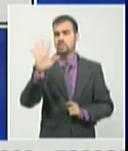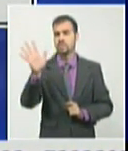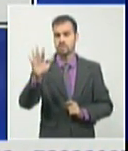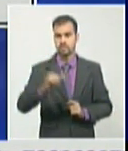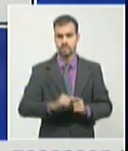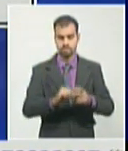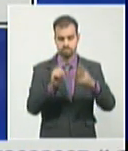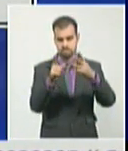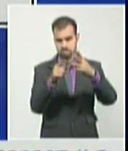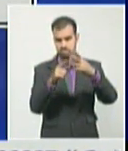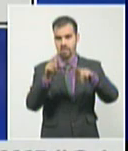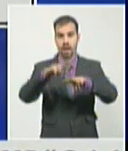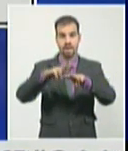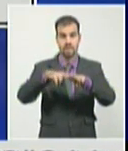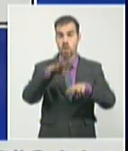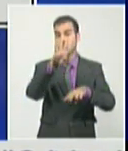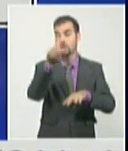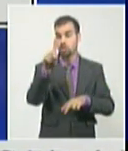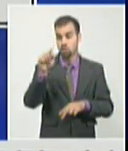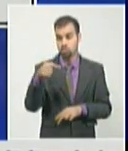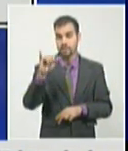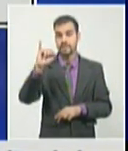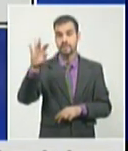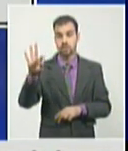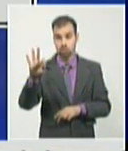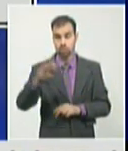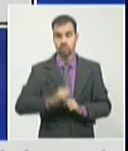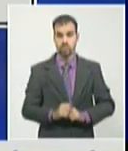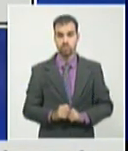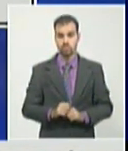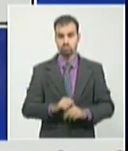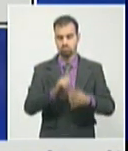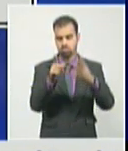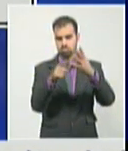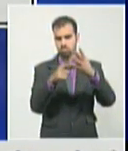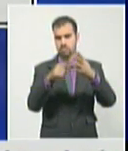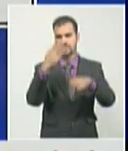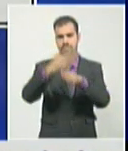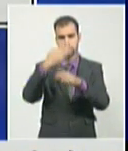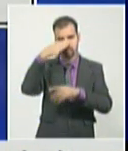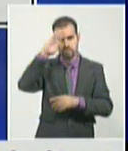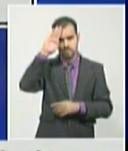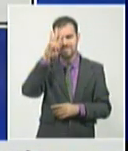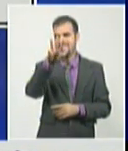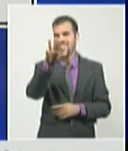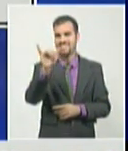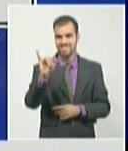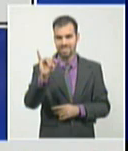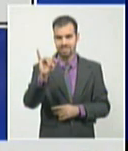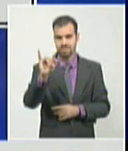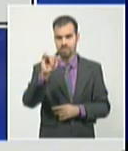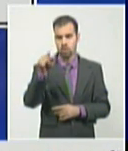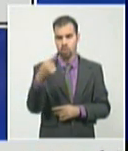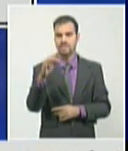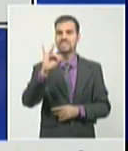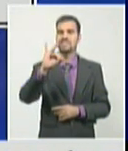habana 41 68 santiago de cuba 36 72